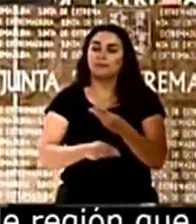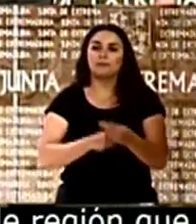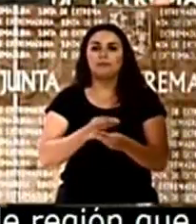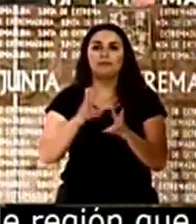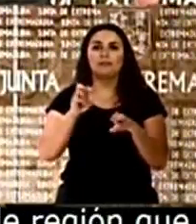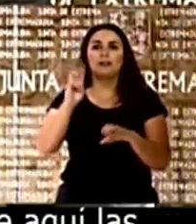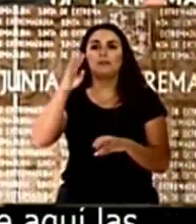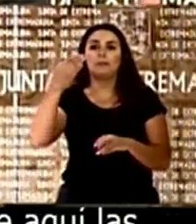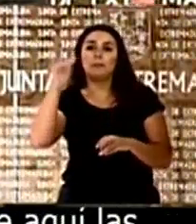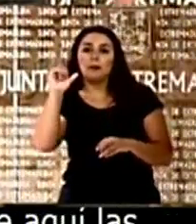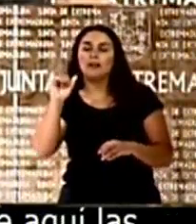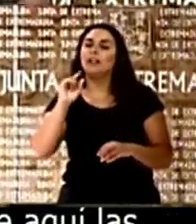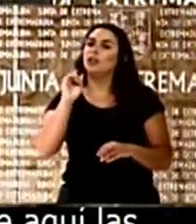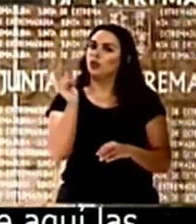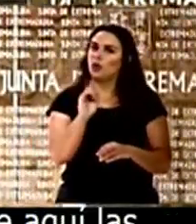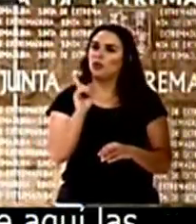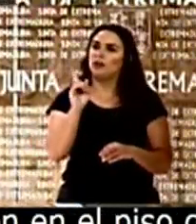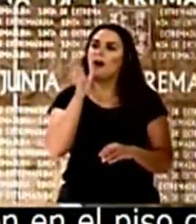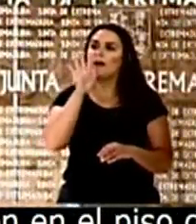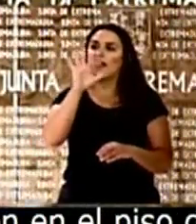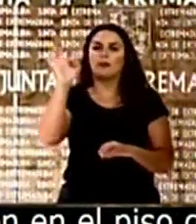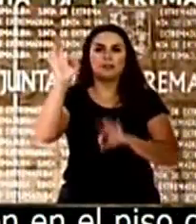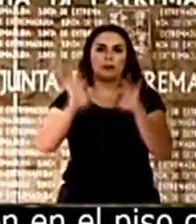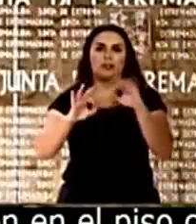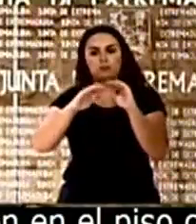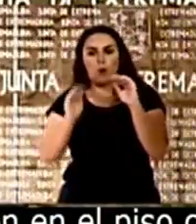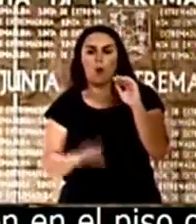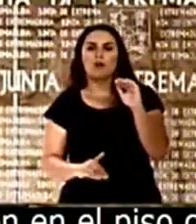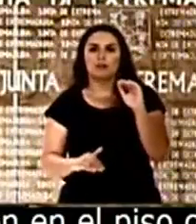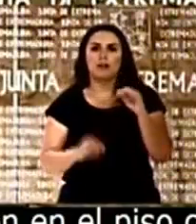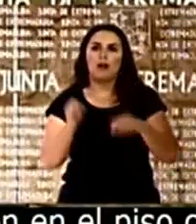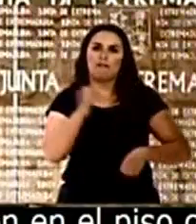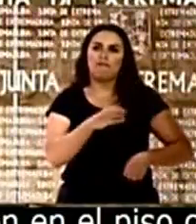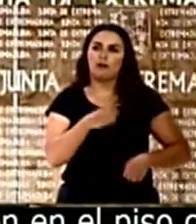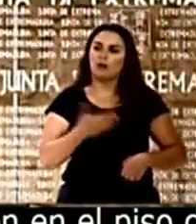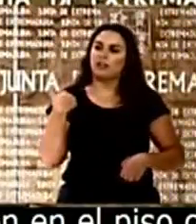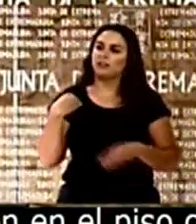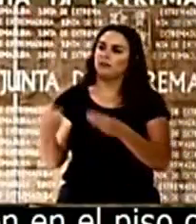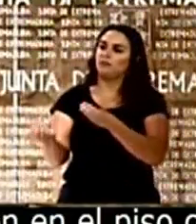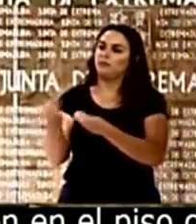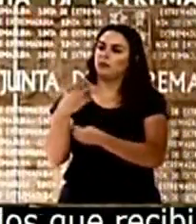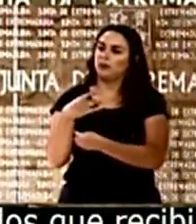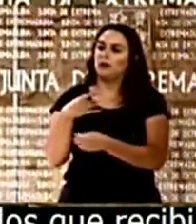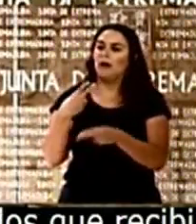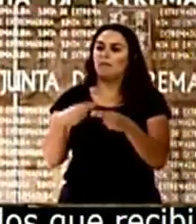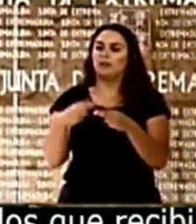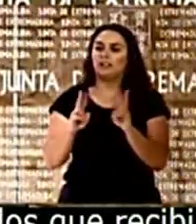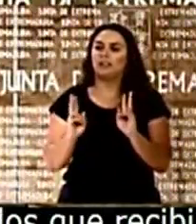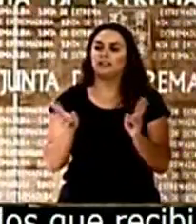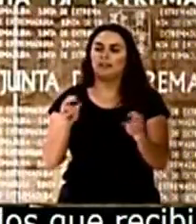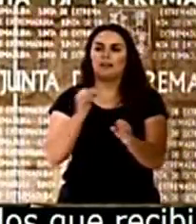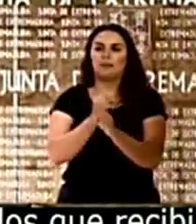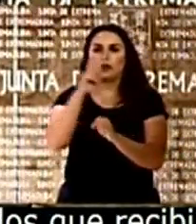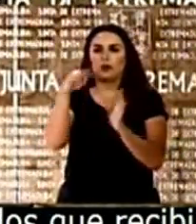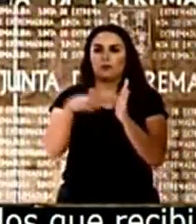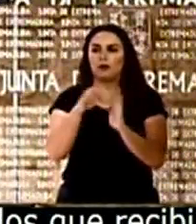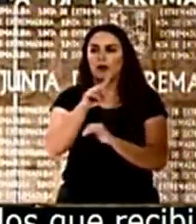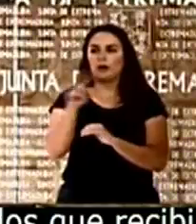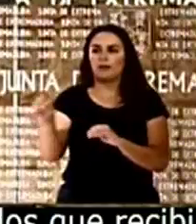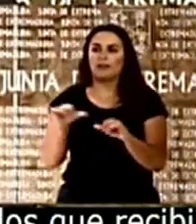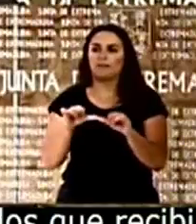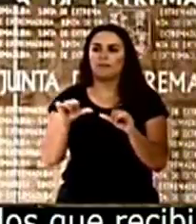PIB, hemos caído en un 50% en los fondos que recibimos de políticas activas de empleo desde el 2011, a pesar de ser la